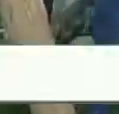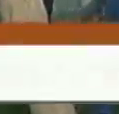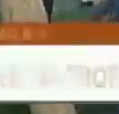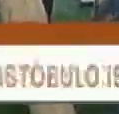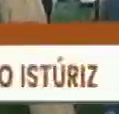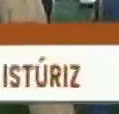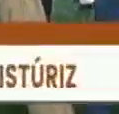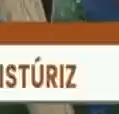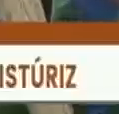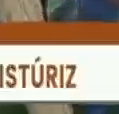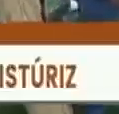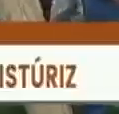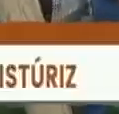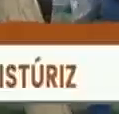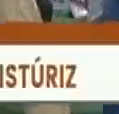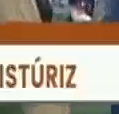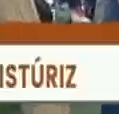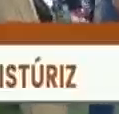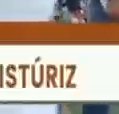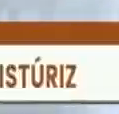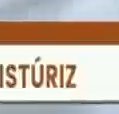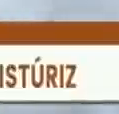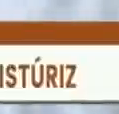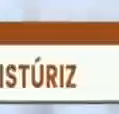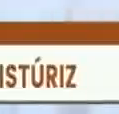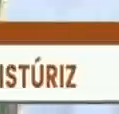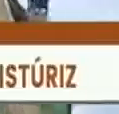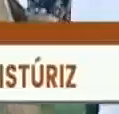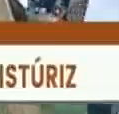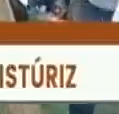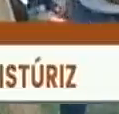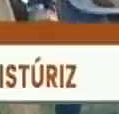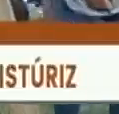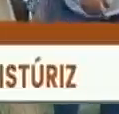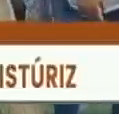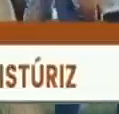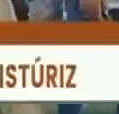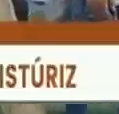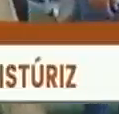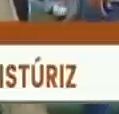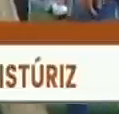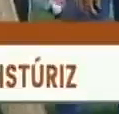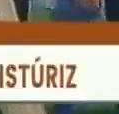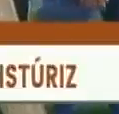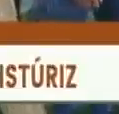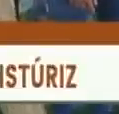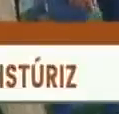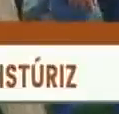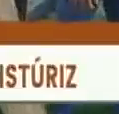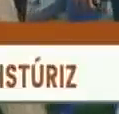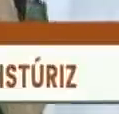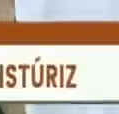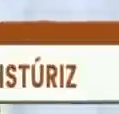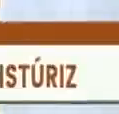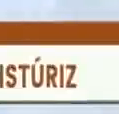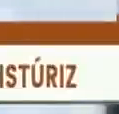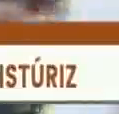Nosotros continuamos transmitiendo en vivo y directo desde el Cementerio General del Sur, donde continúan estos